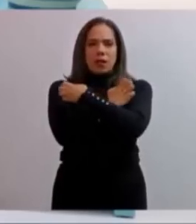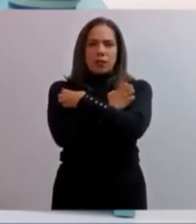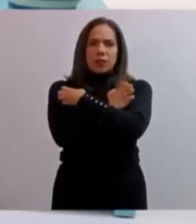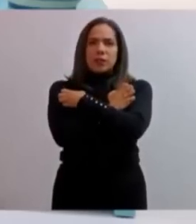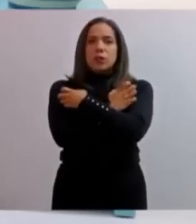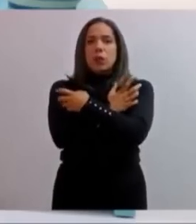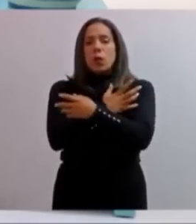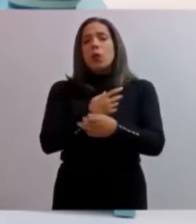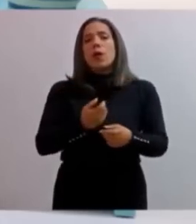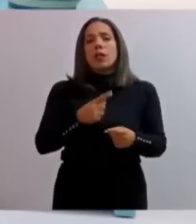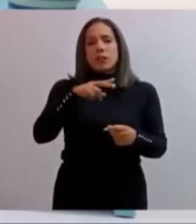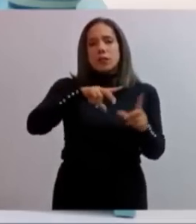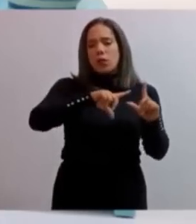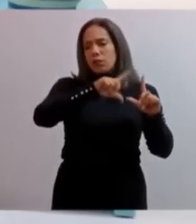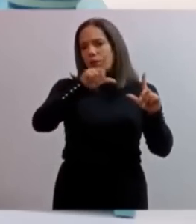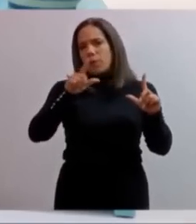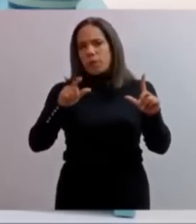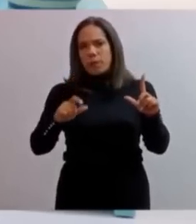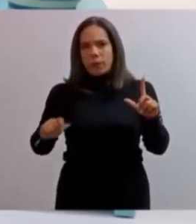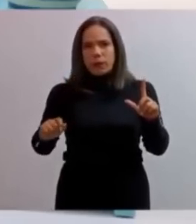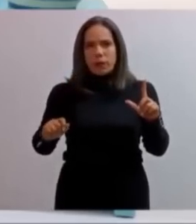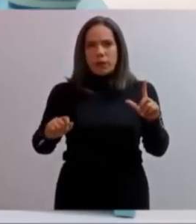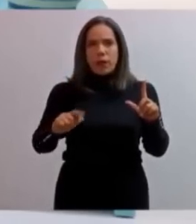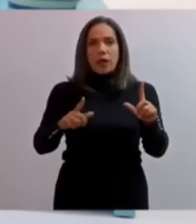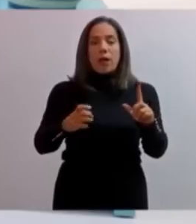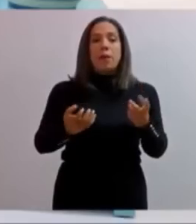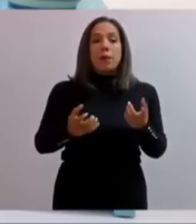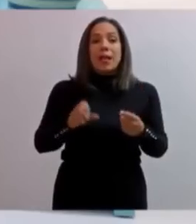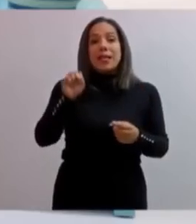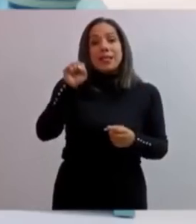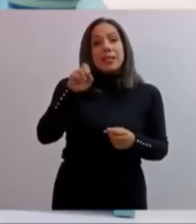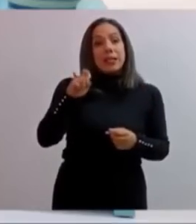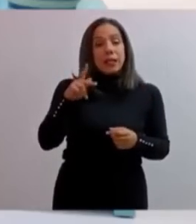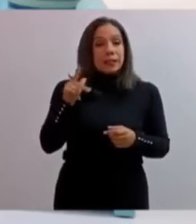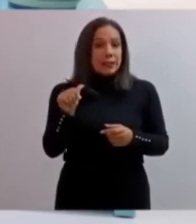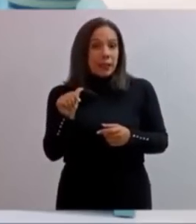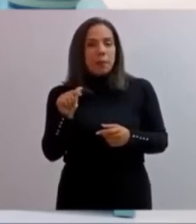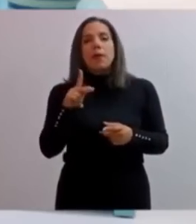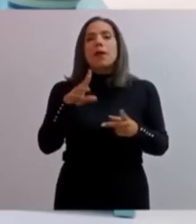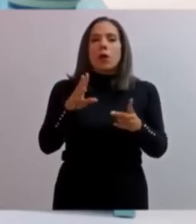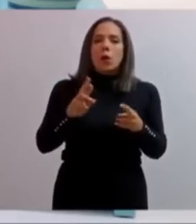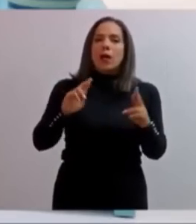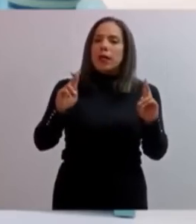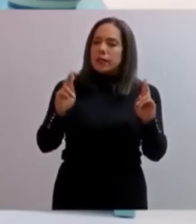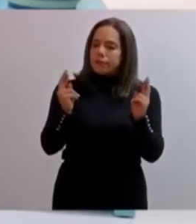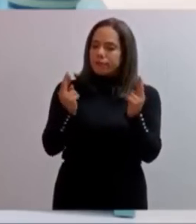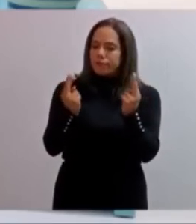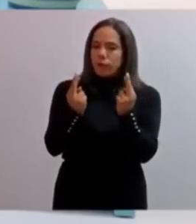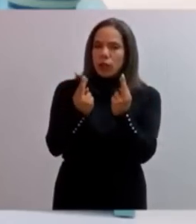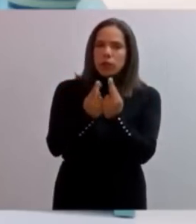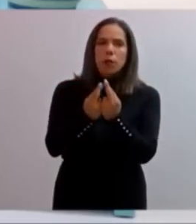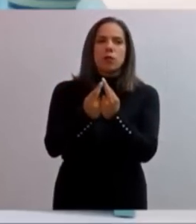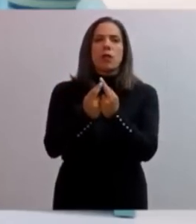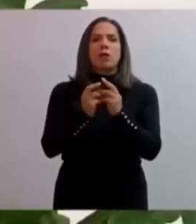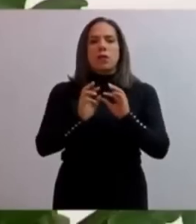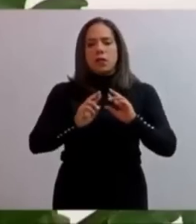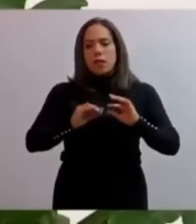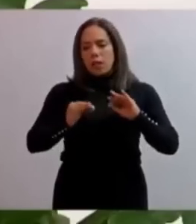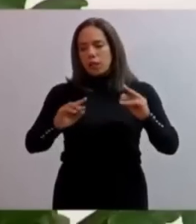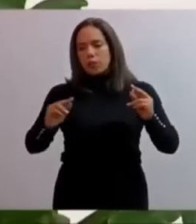resultado de un esfuerzo conjunto de la Secretaría de Educación Pública y el Instituto Latinoamericano de la Comunicación